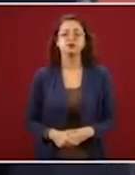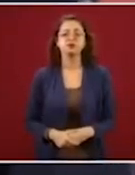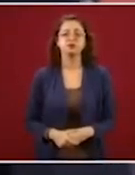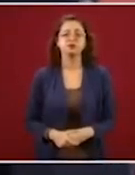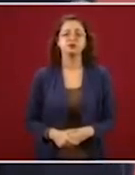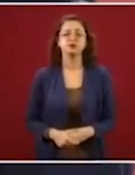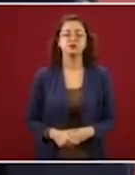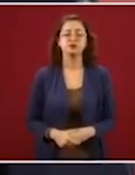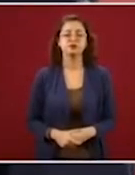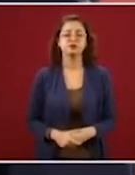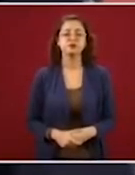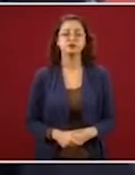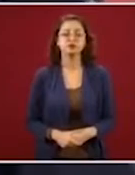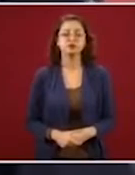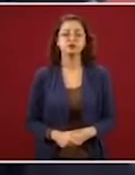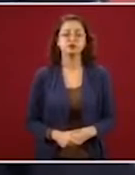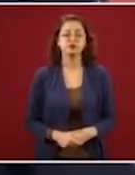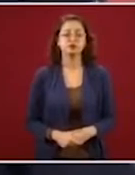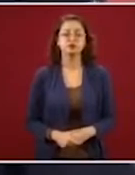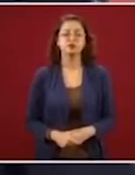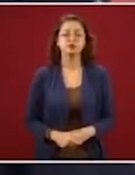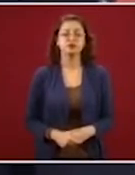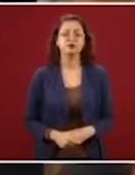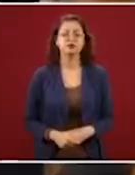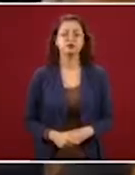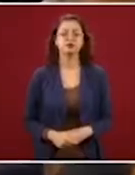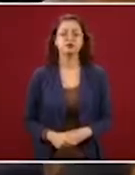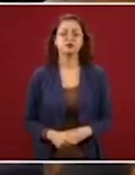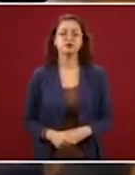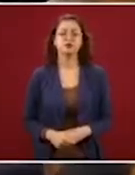Entonces, no va a haber